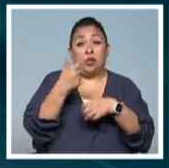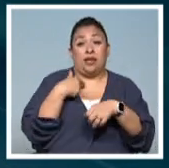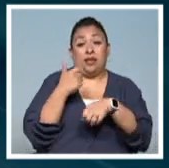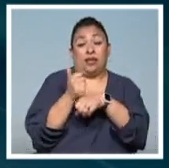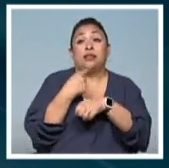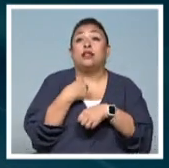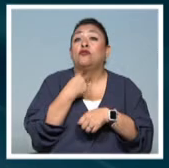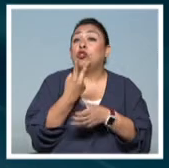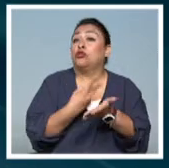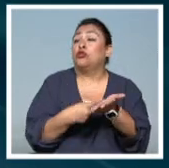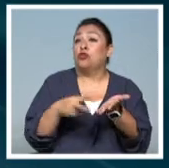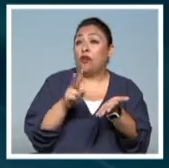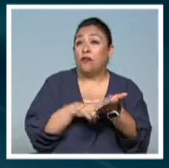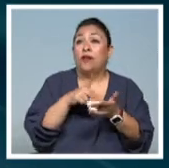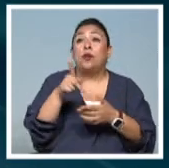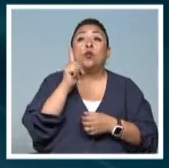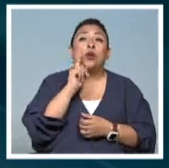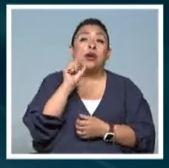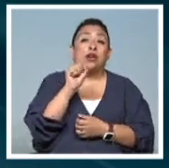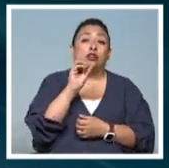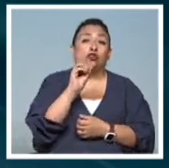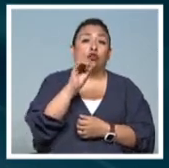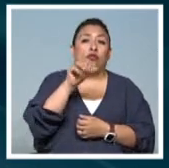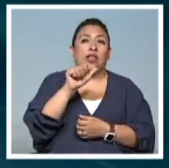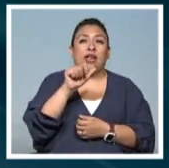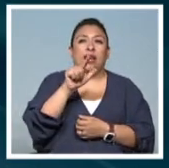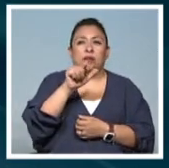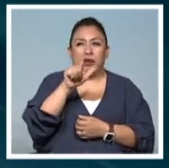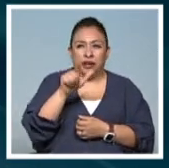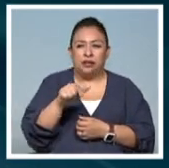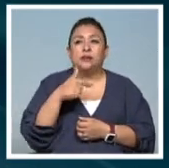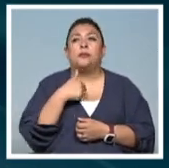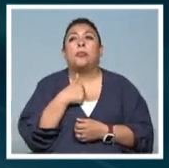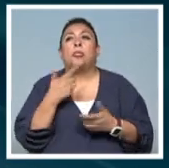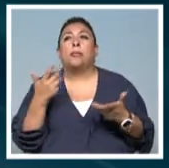actriz de doblaje. Es Sofía Álvarez. Hacer